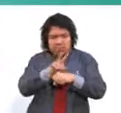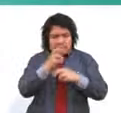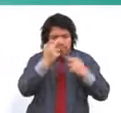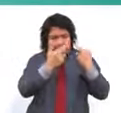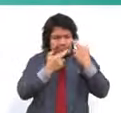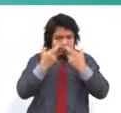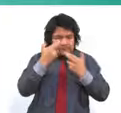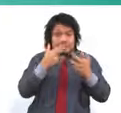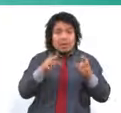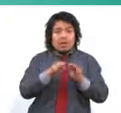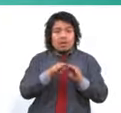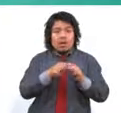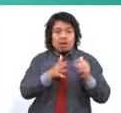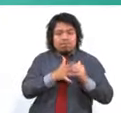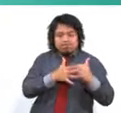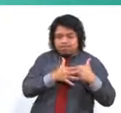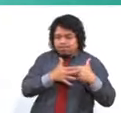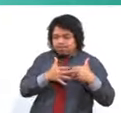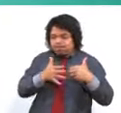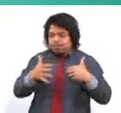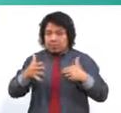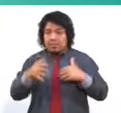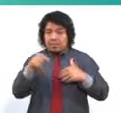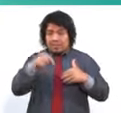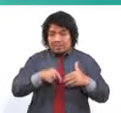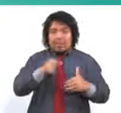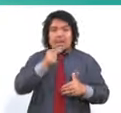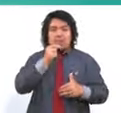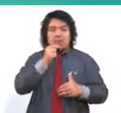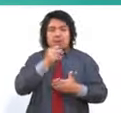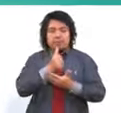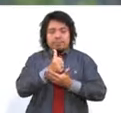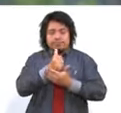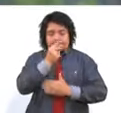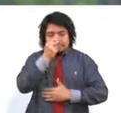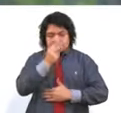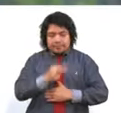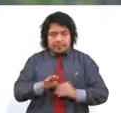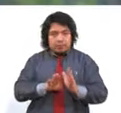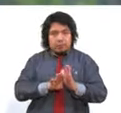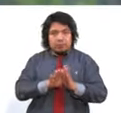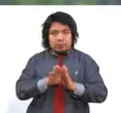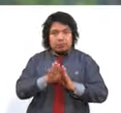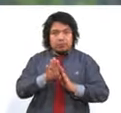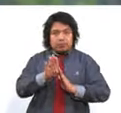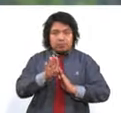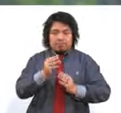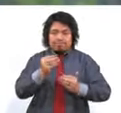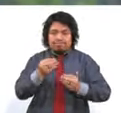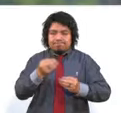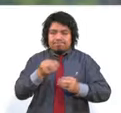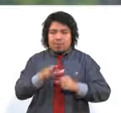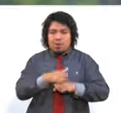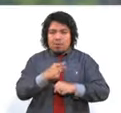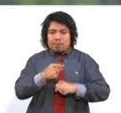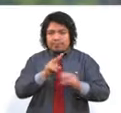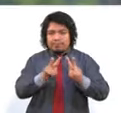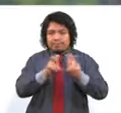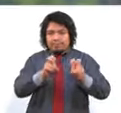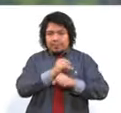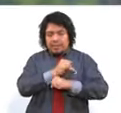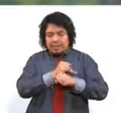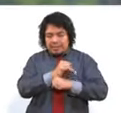el avance que tiene la policía de la Ciudad de México en todo lo relativo a la investigación de